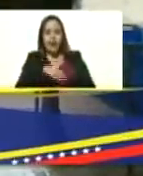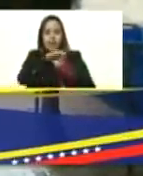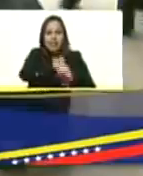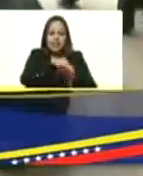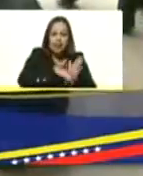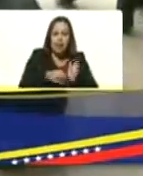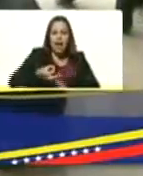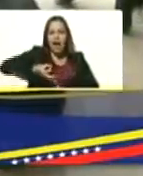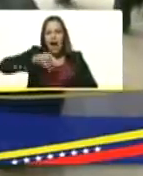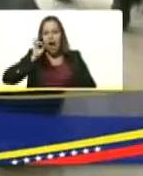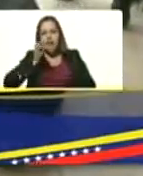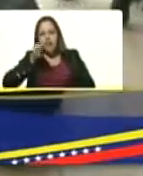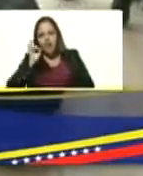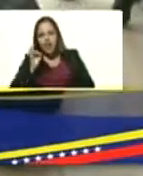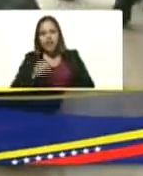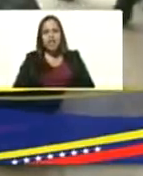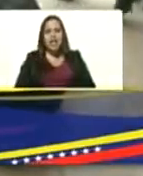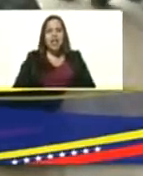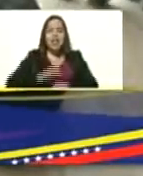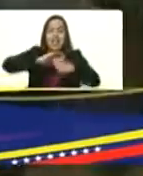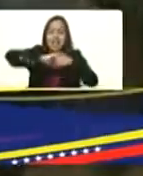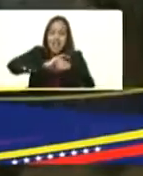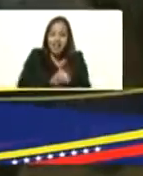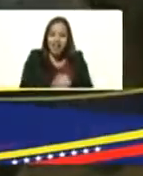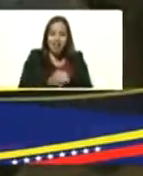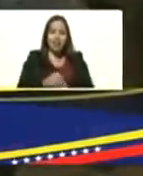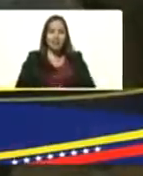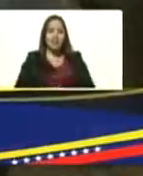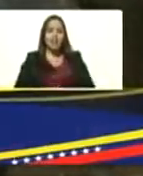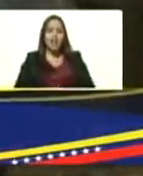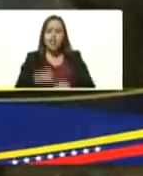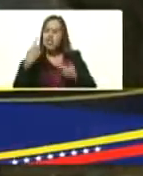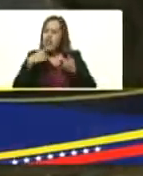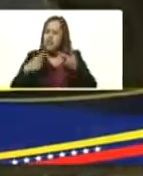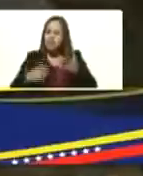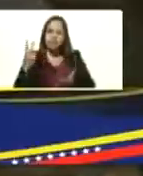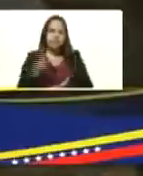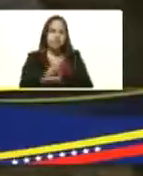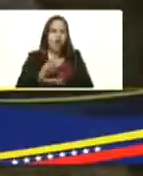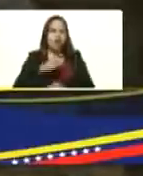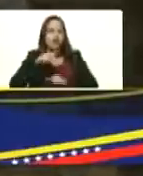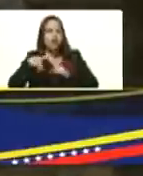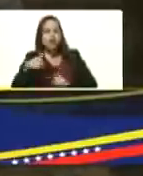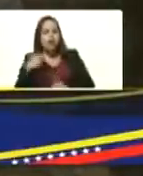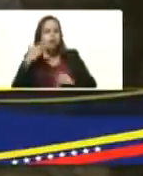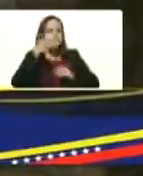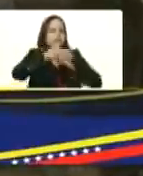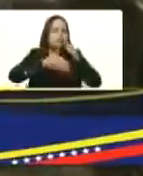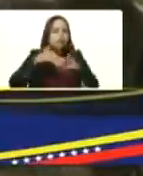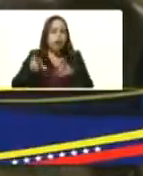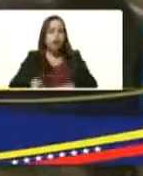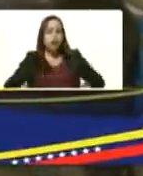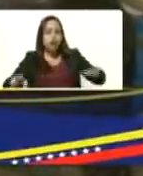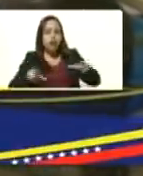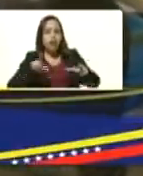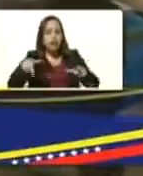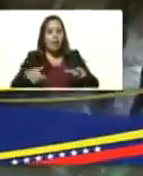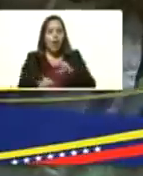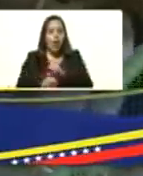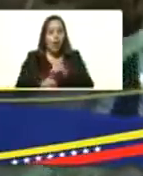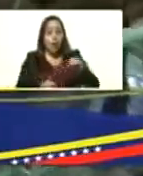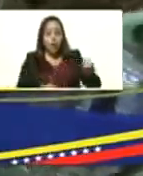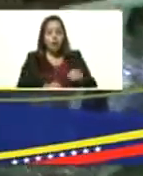café con el cultivo de las naranjas con el cultivo de hortalizas nos pasamos también presidente pero luego éste